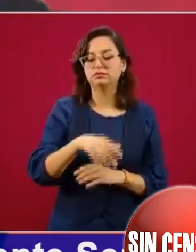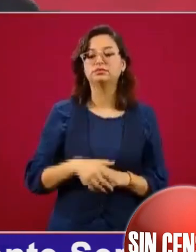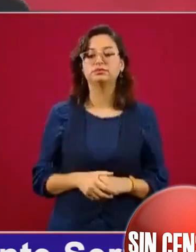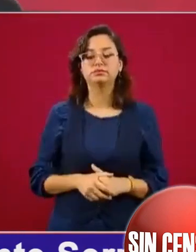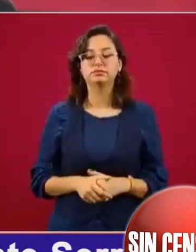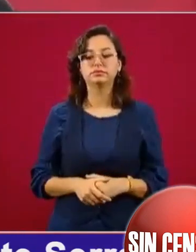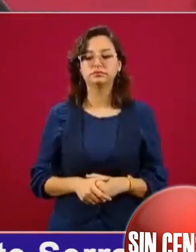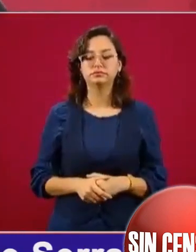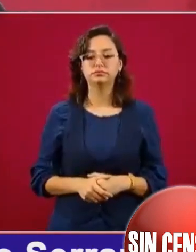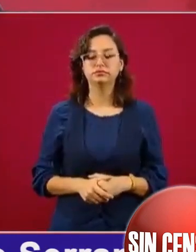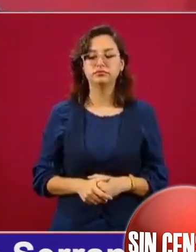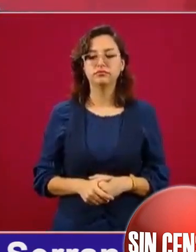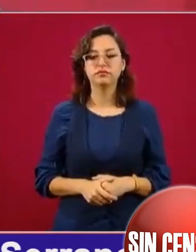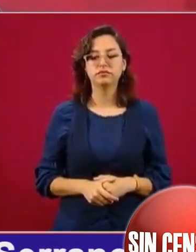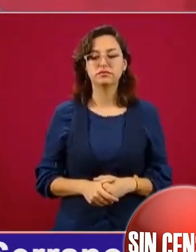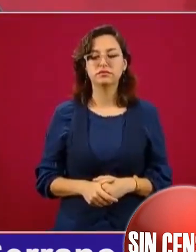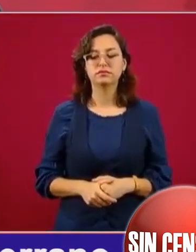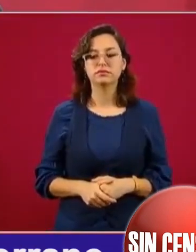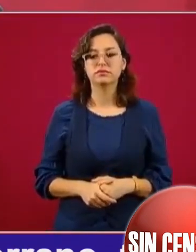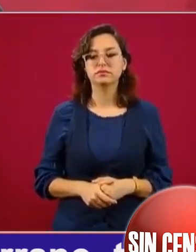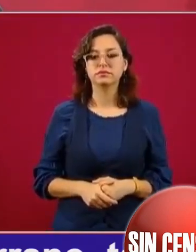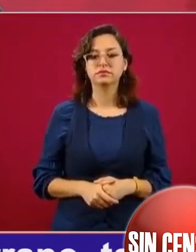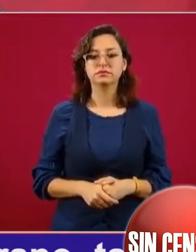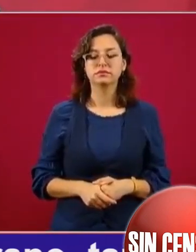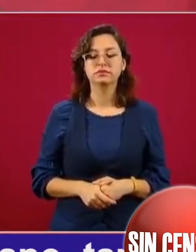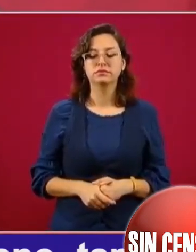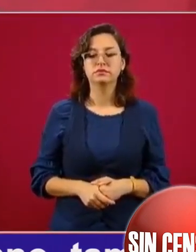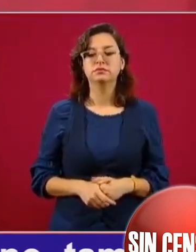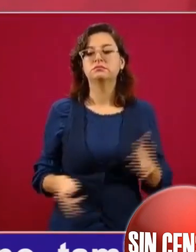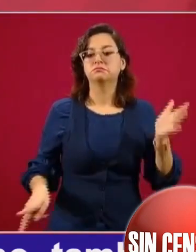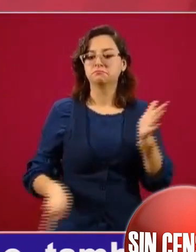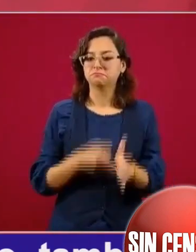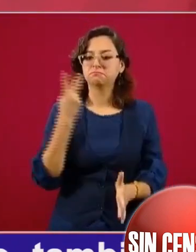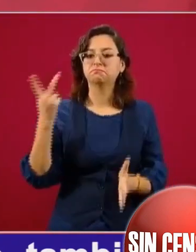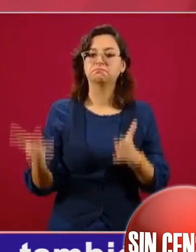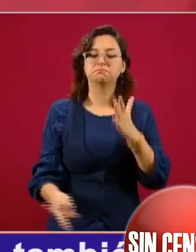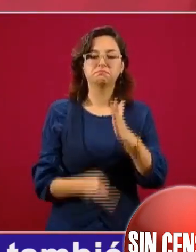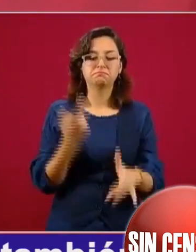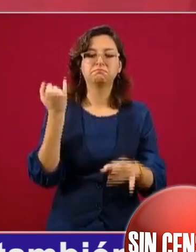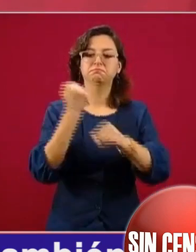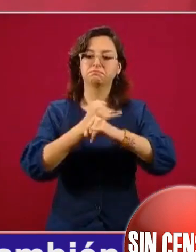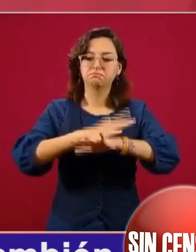Y se va a estar informando constantemente